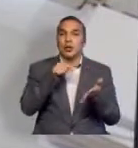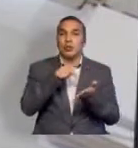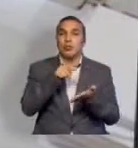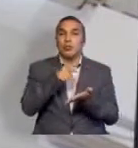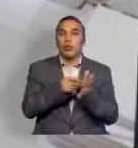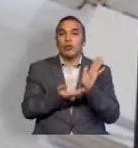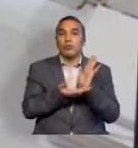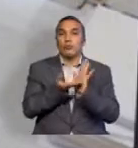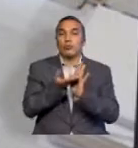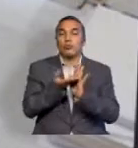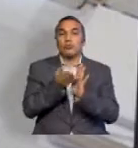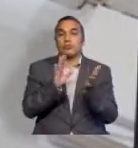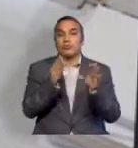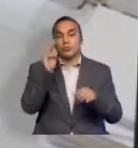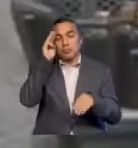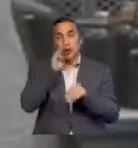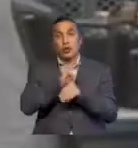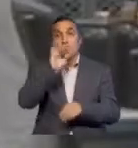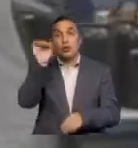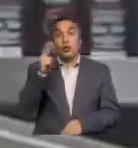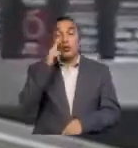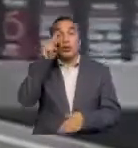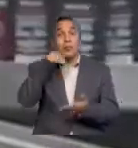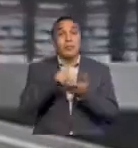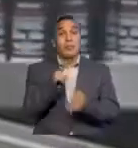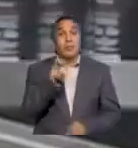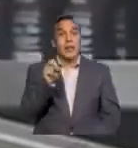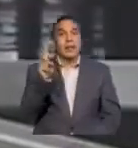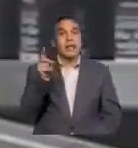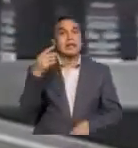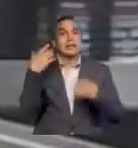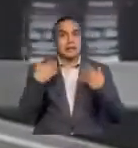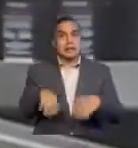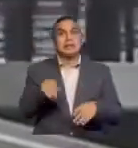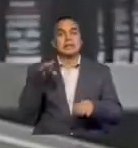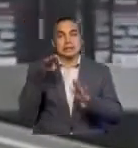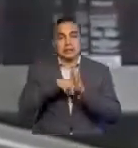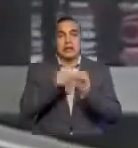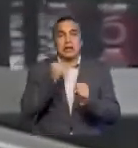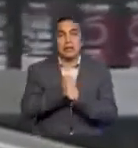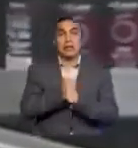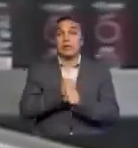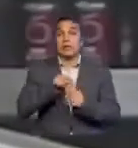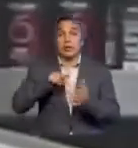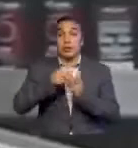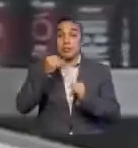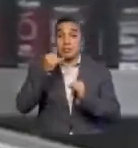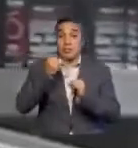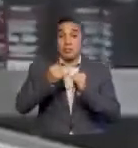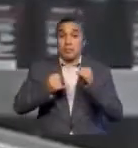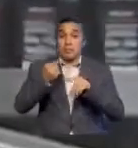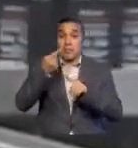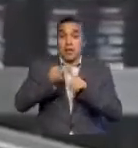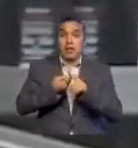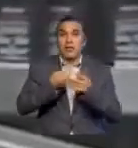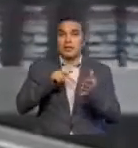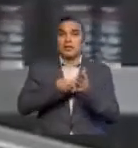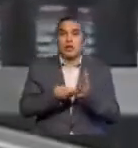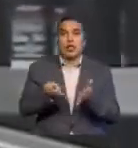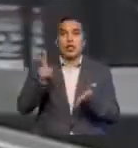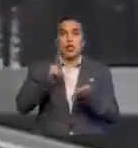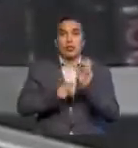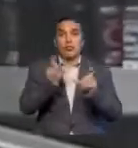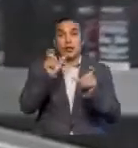diferencia en comparación de mayo y junio de 2020 es decir en los últimos meses hay casi el doble de